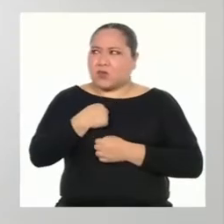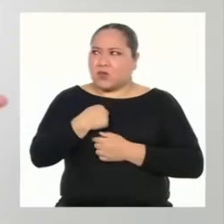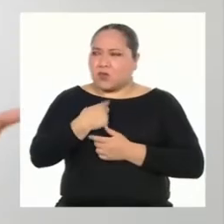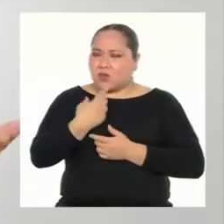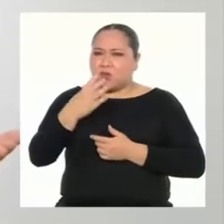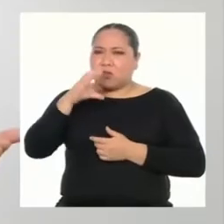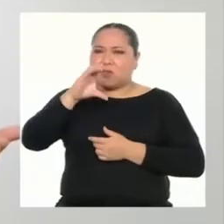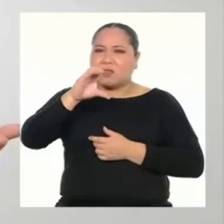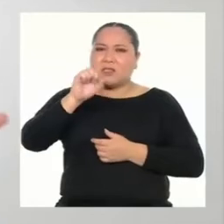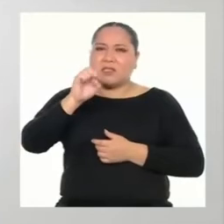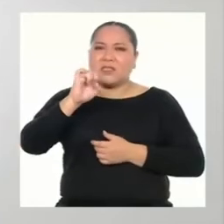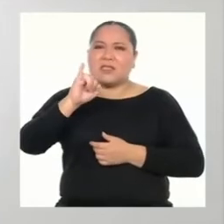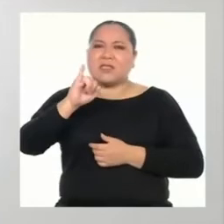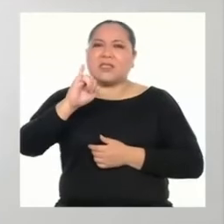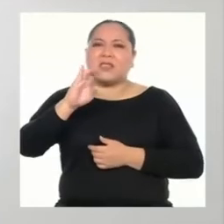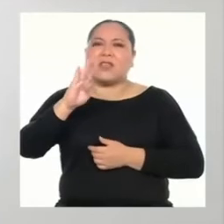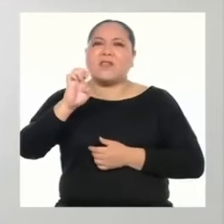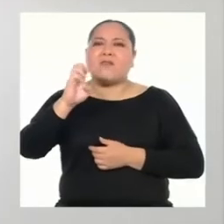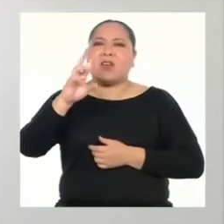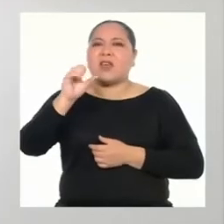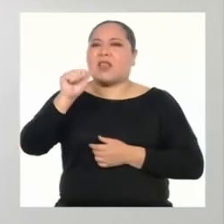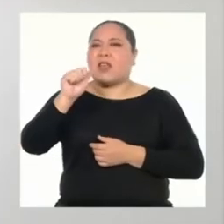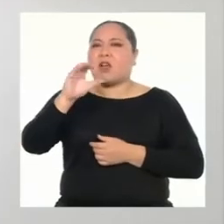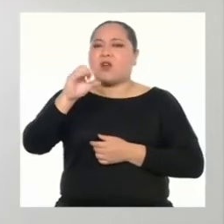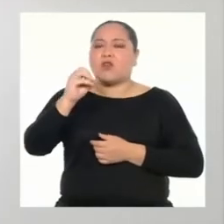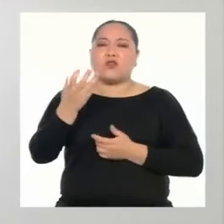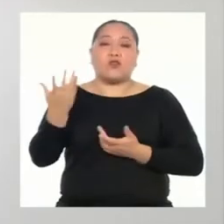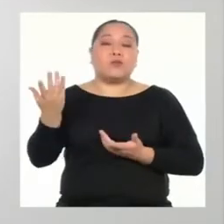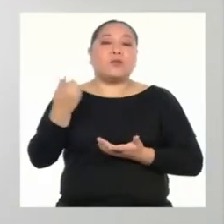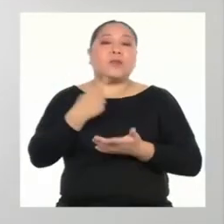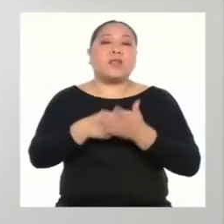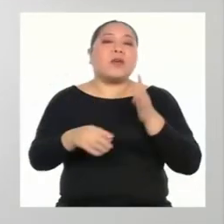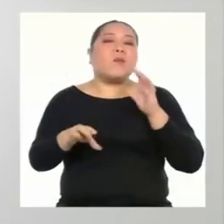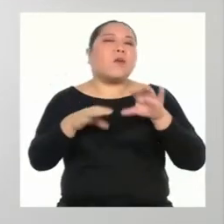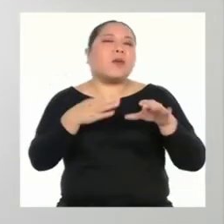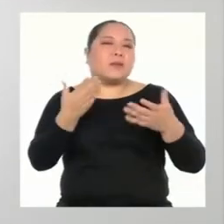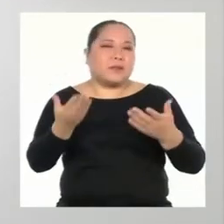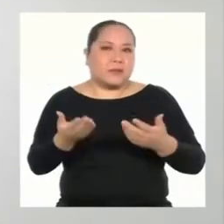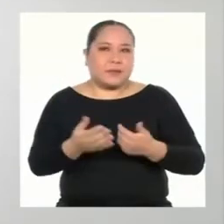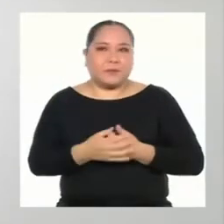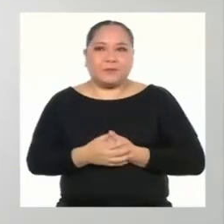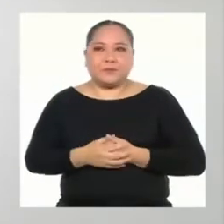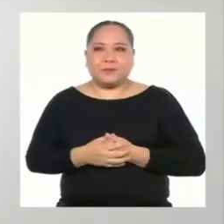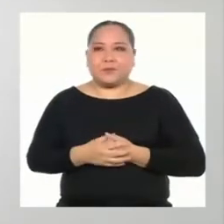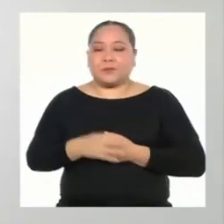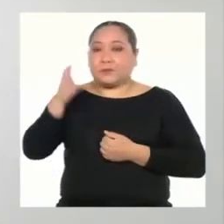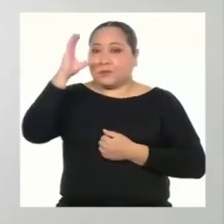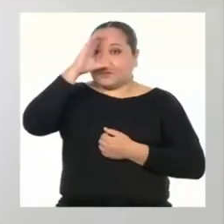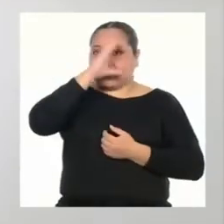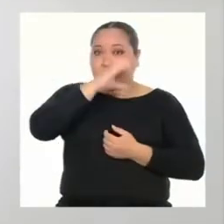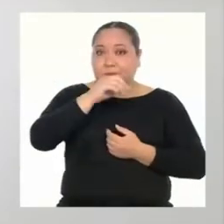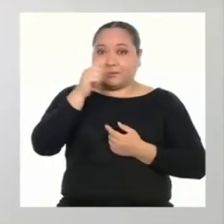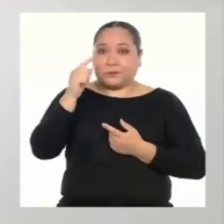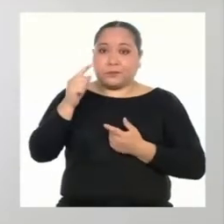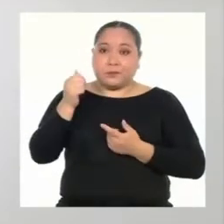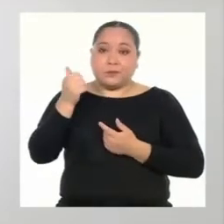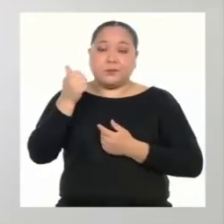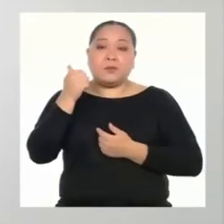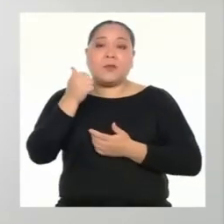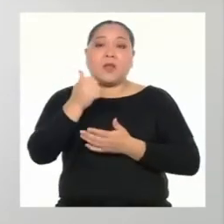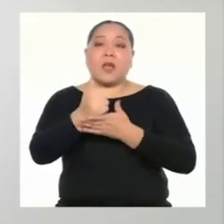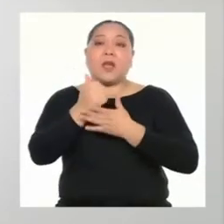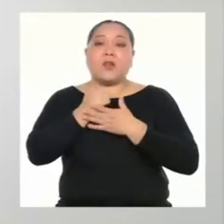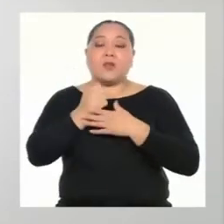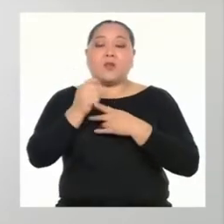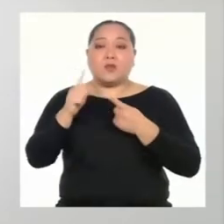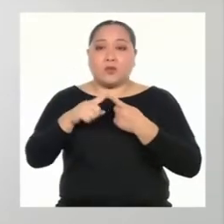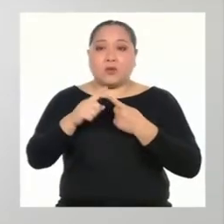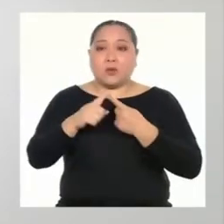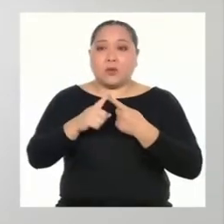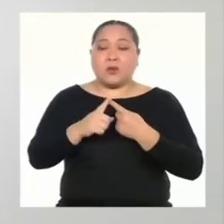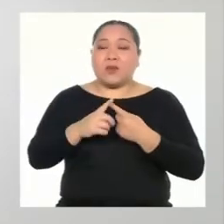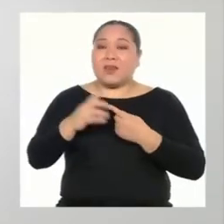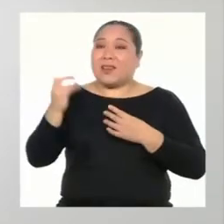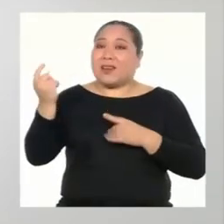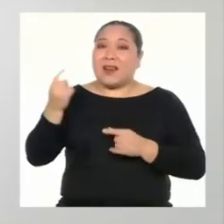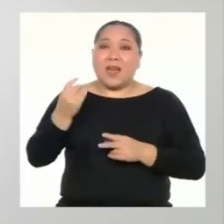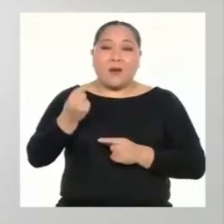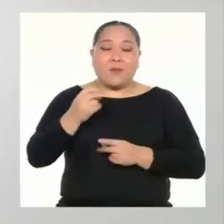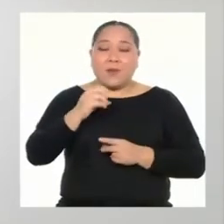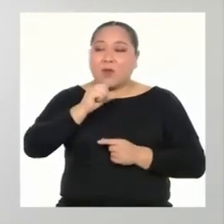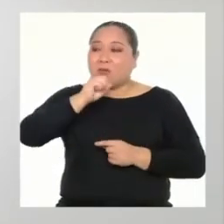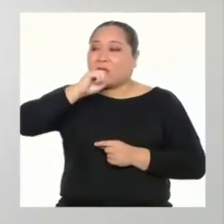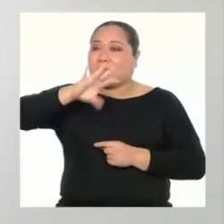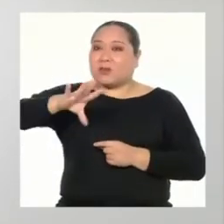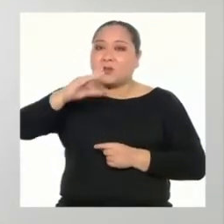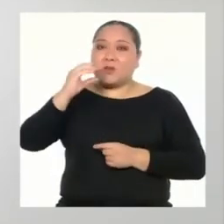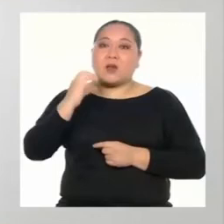ciberacoso? Algunas acciones a tomar ante el ciberacoso son: buscar ayuda, comunicarlo inmediatamente a